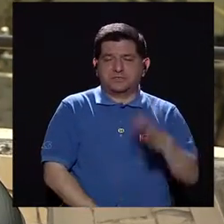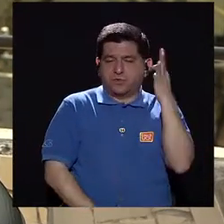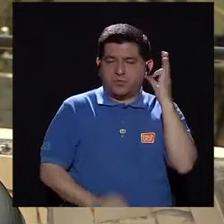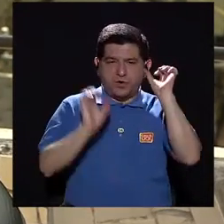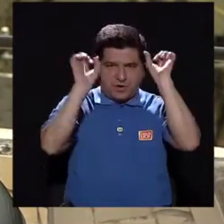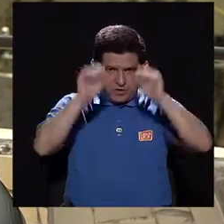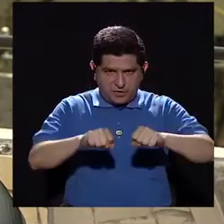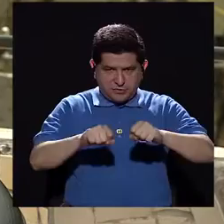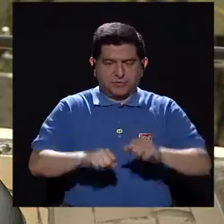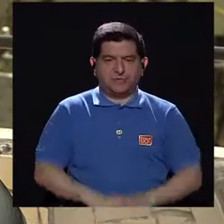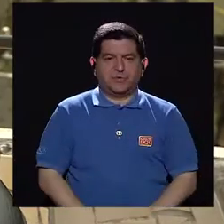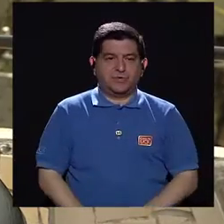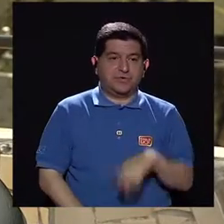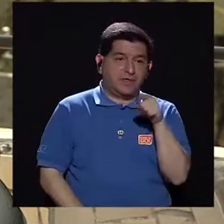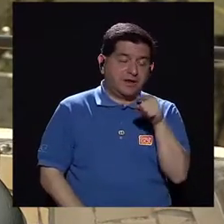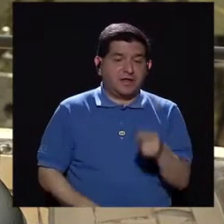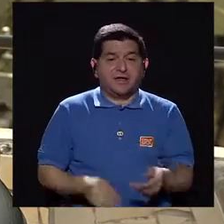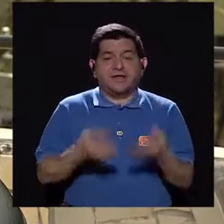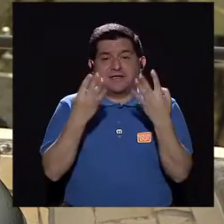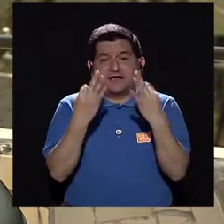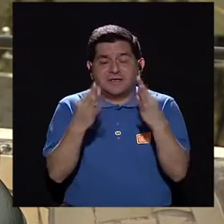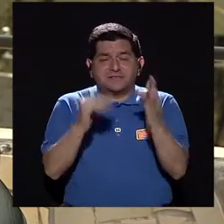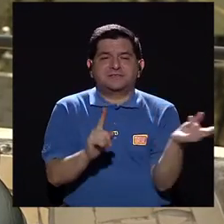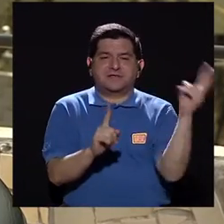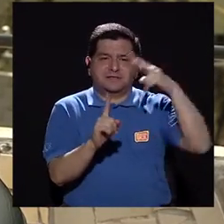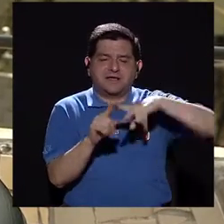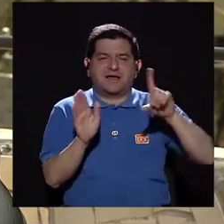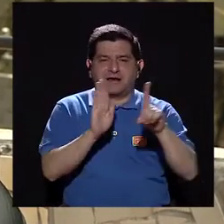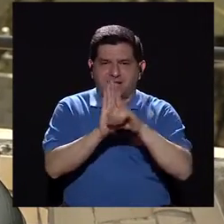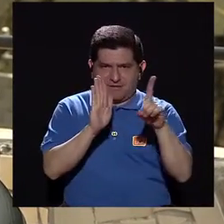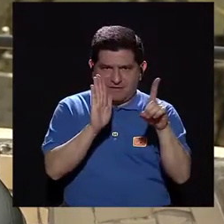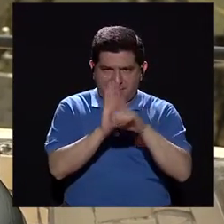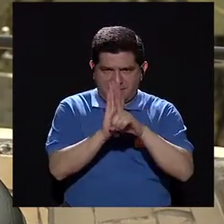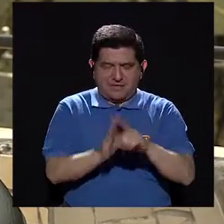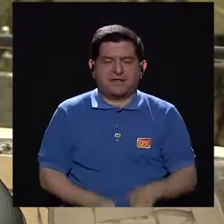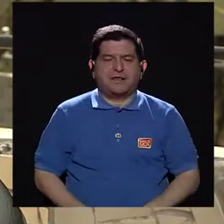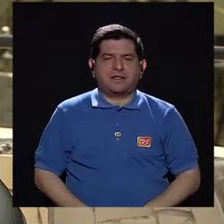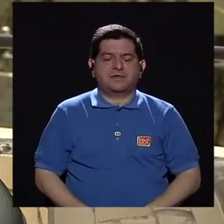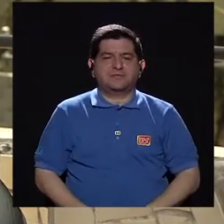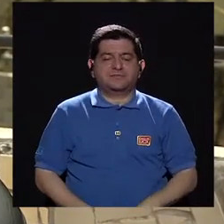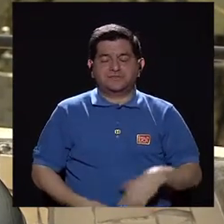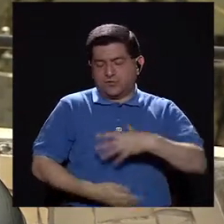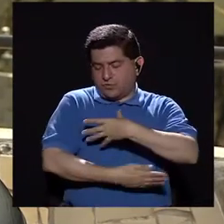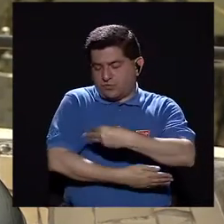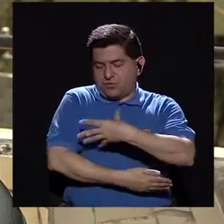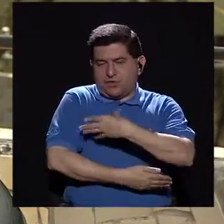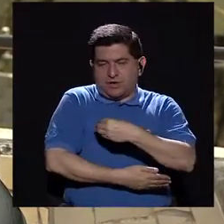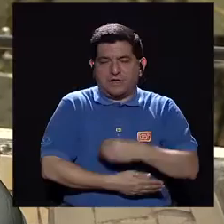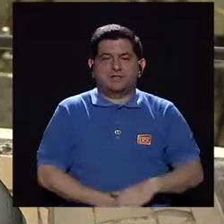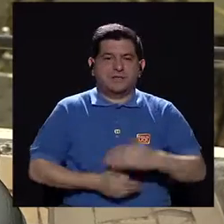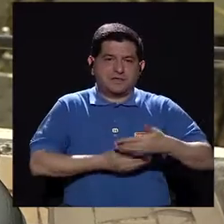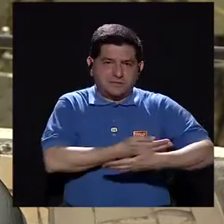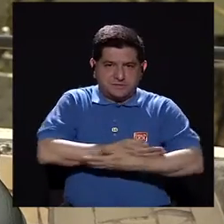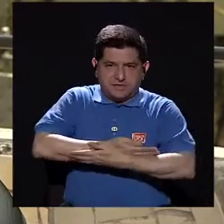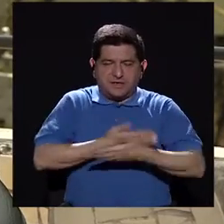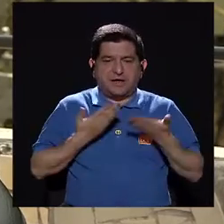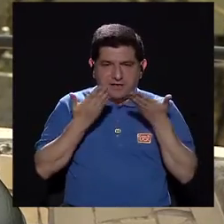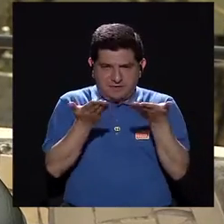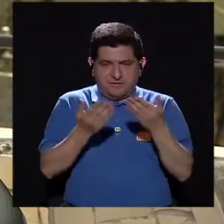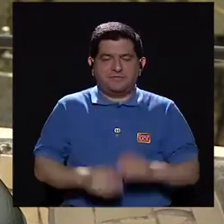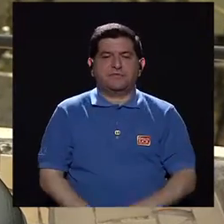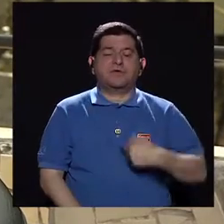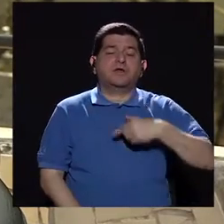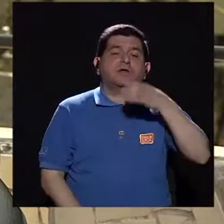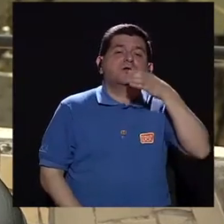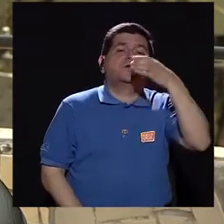las mujeres para tomar y hacer efectivo su derecho a brindarle alimentación a los niños. En este